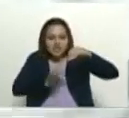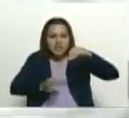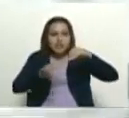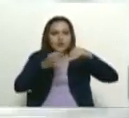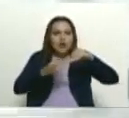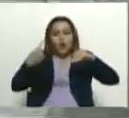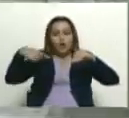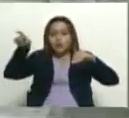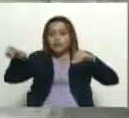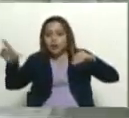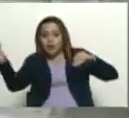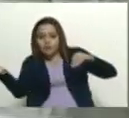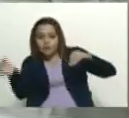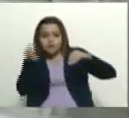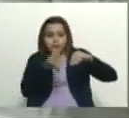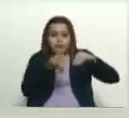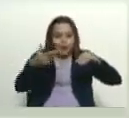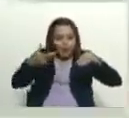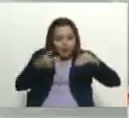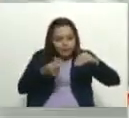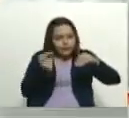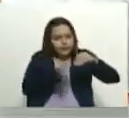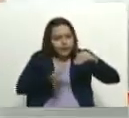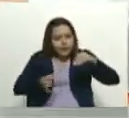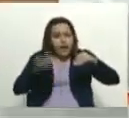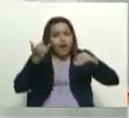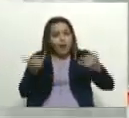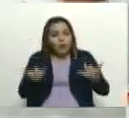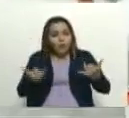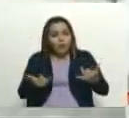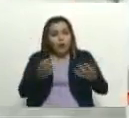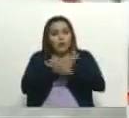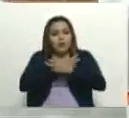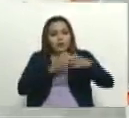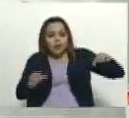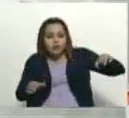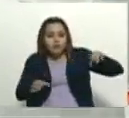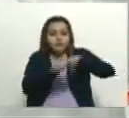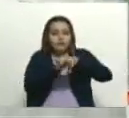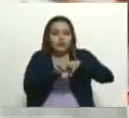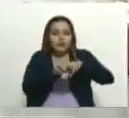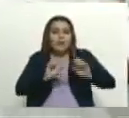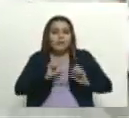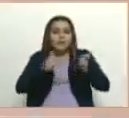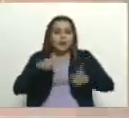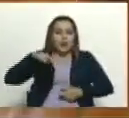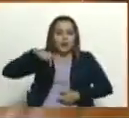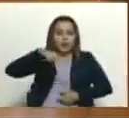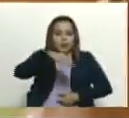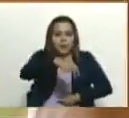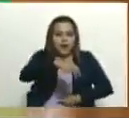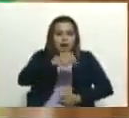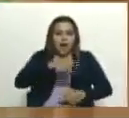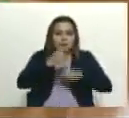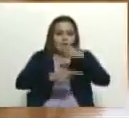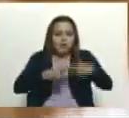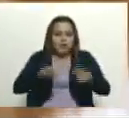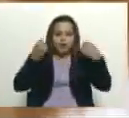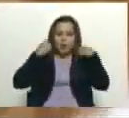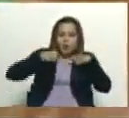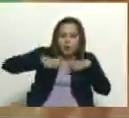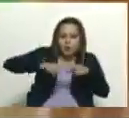donante. Y hoy el hueso de Williamnis está unido y va, ya ha comenzado a caminar, entra en un proceso de